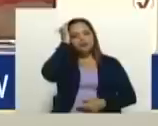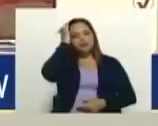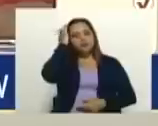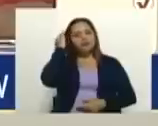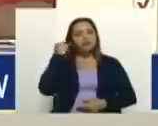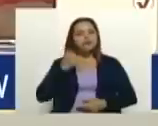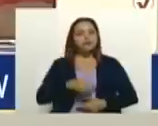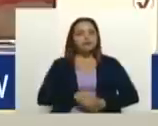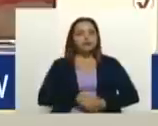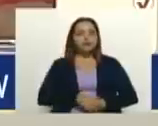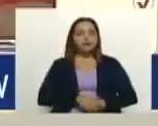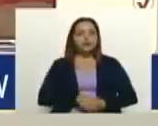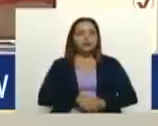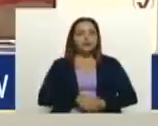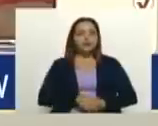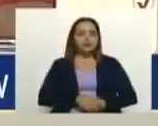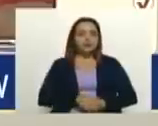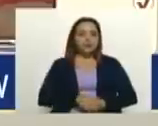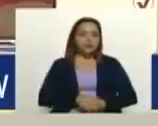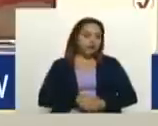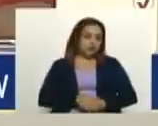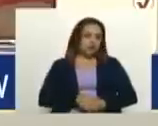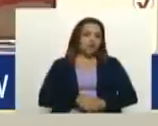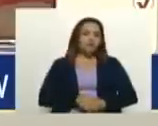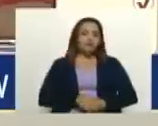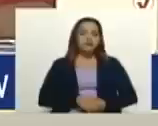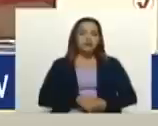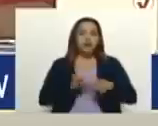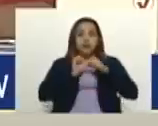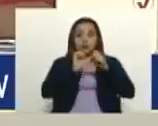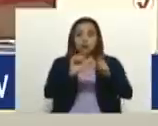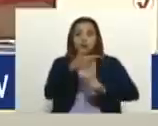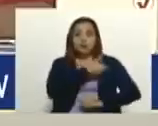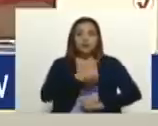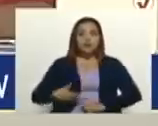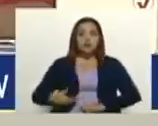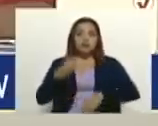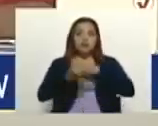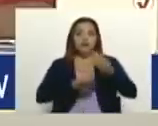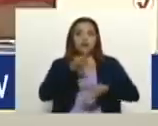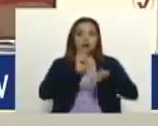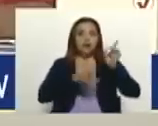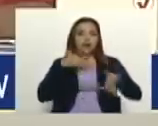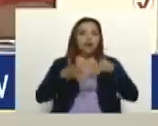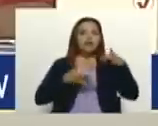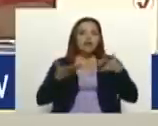Seguimos adelante, el presidente ha hecho ya algunos eventos para la entrega